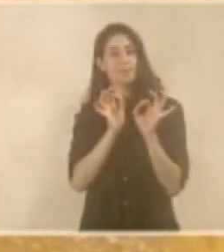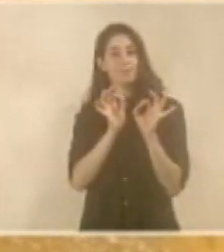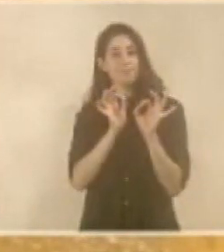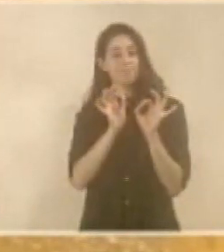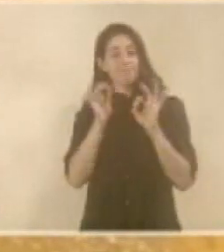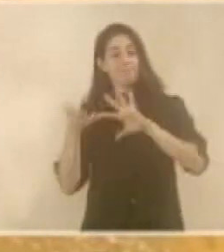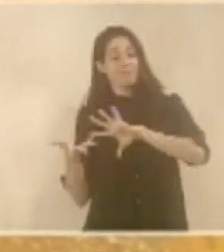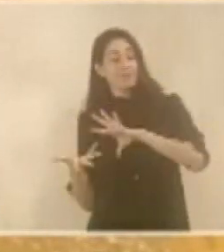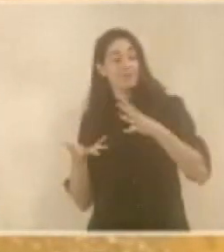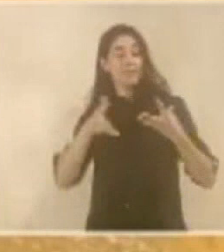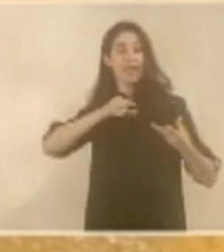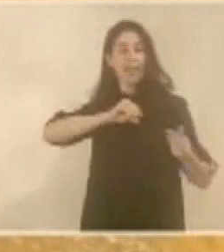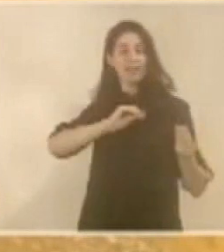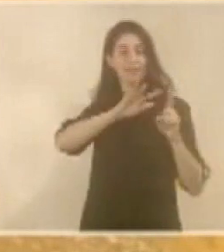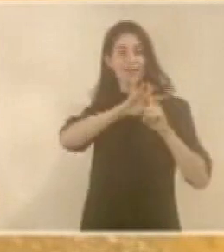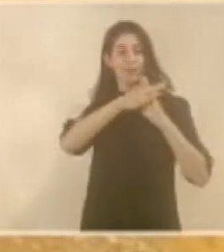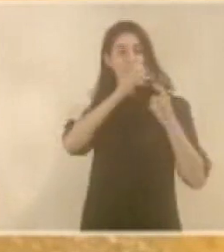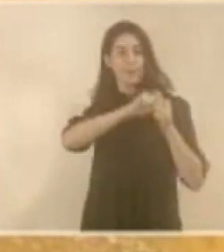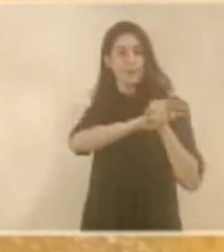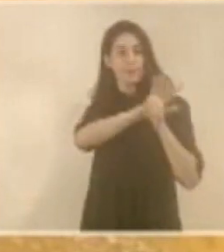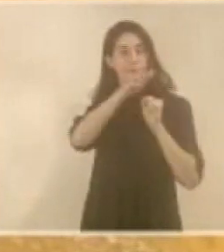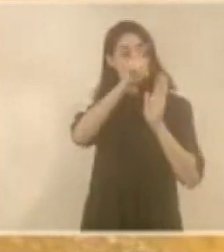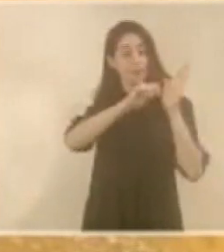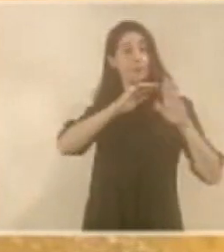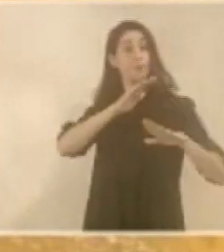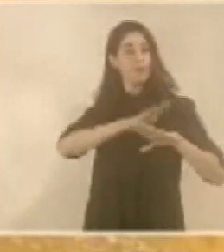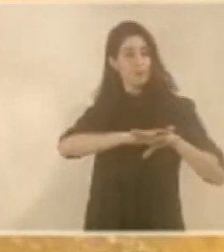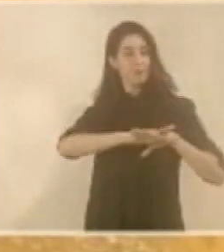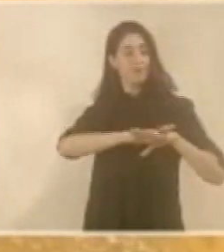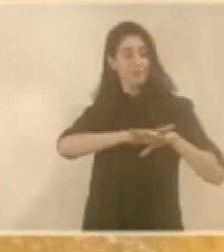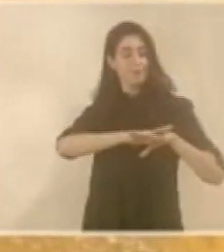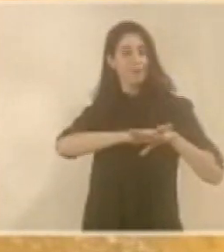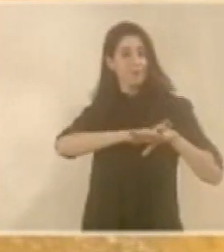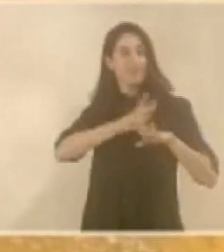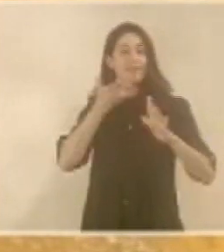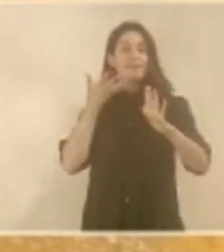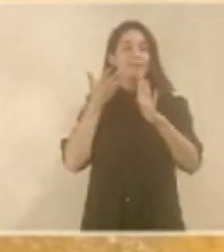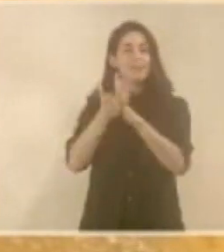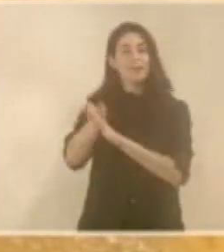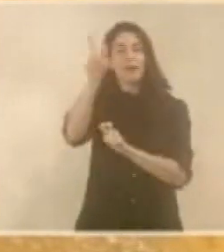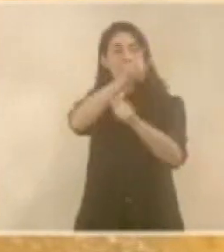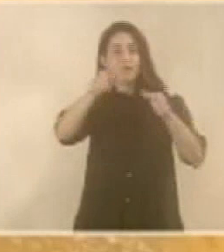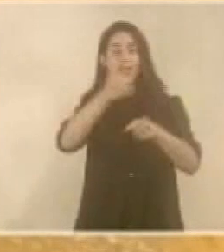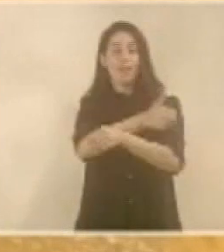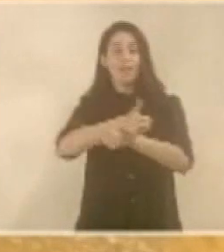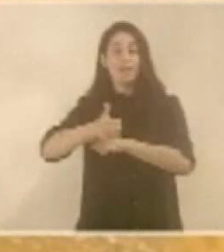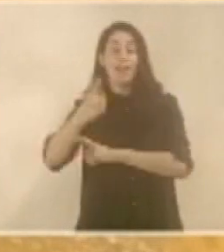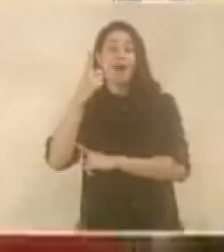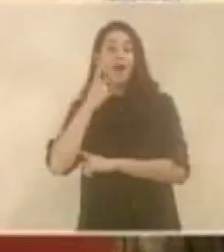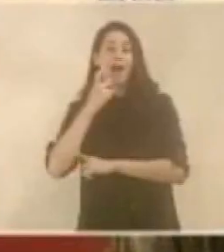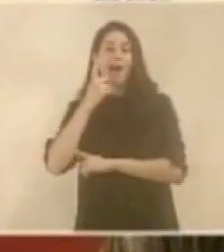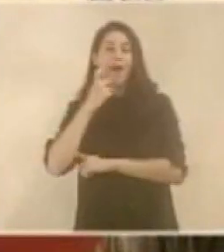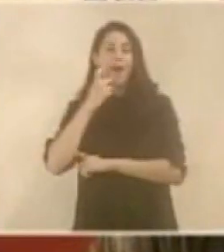sanitaria, refleja bien la determinación y la entereza de los almerienses ante las dificultades y el carácter resuelto de una